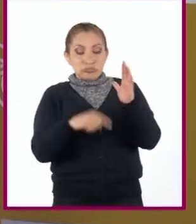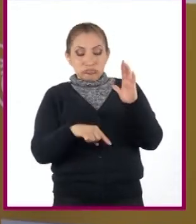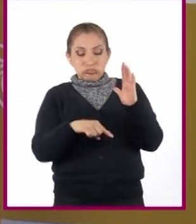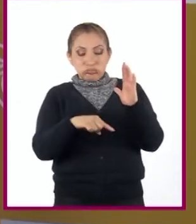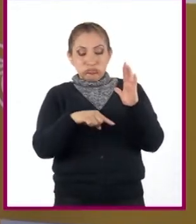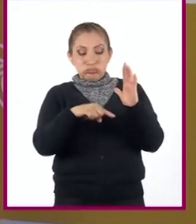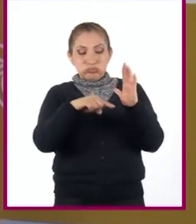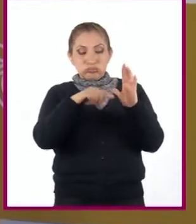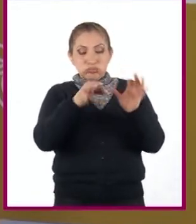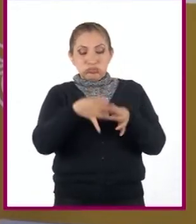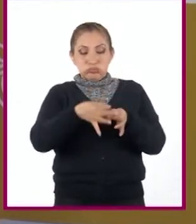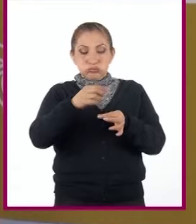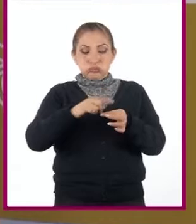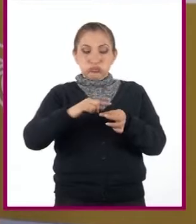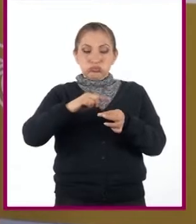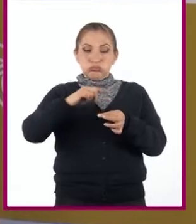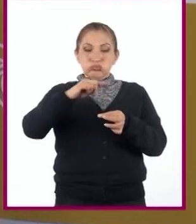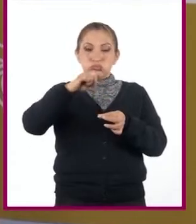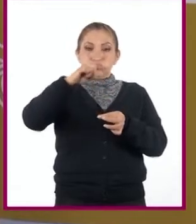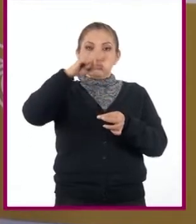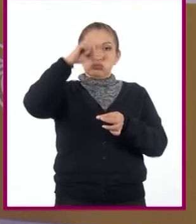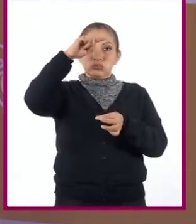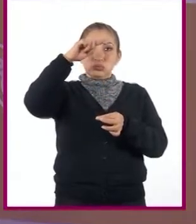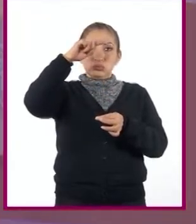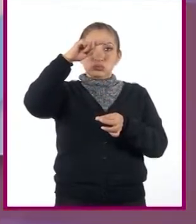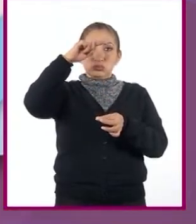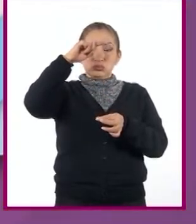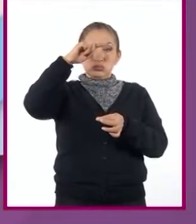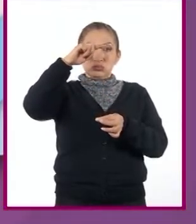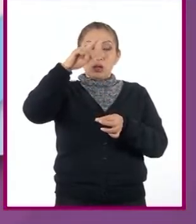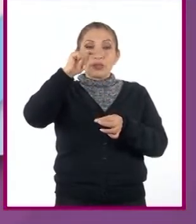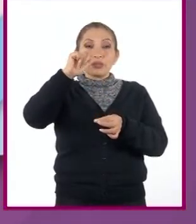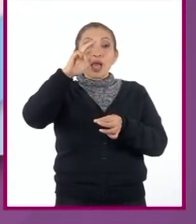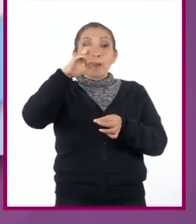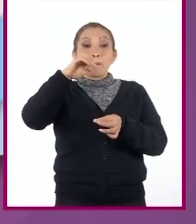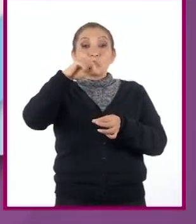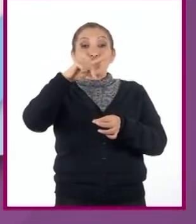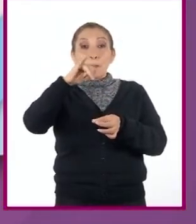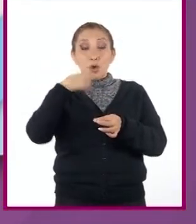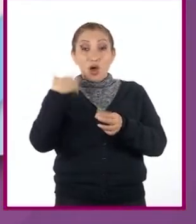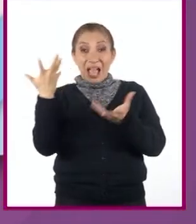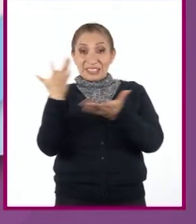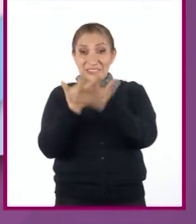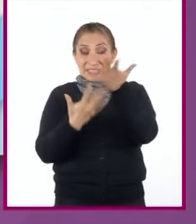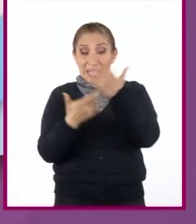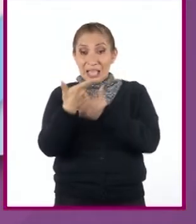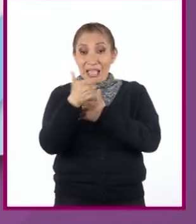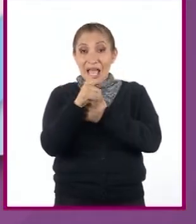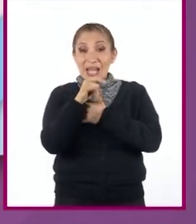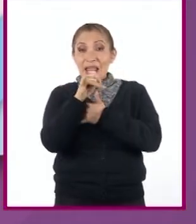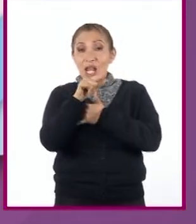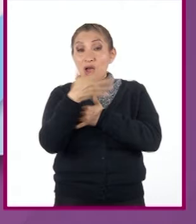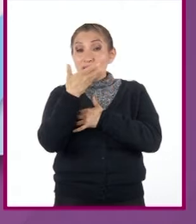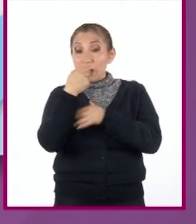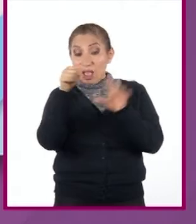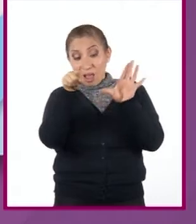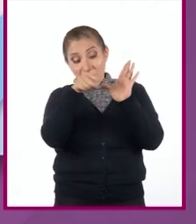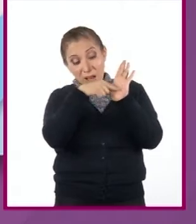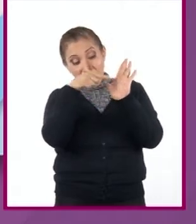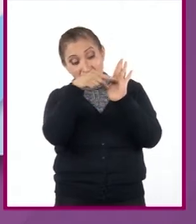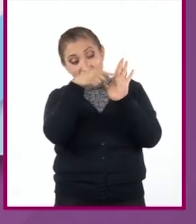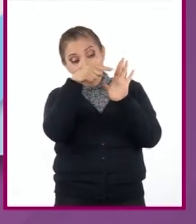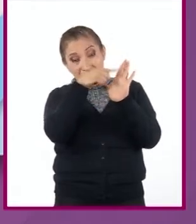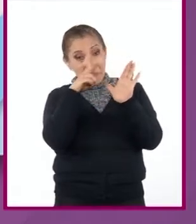tubo sobre el nivel que tenía el recipiente con agua. El termoscopio fabricado por Galileo carecía de una medida